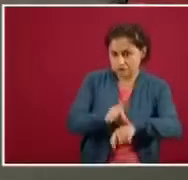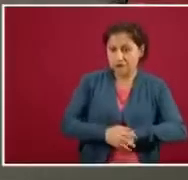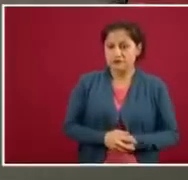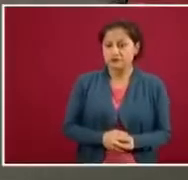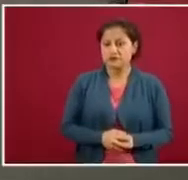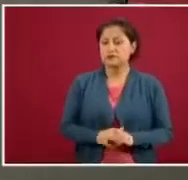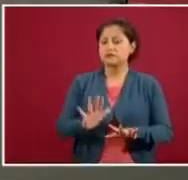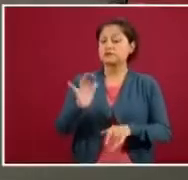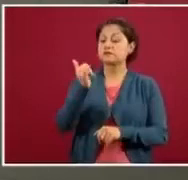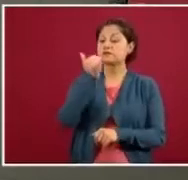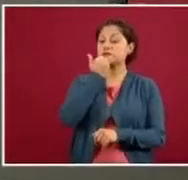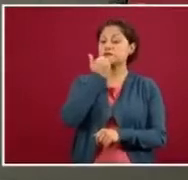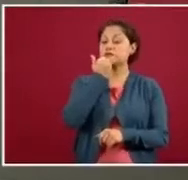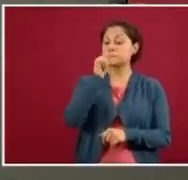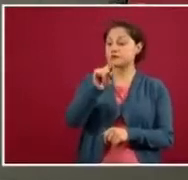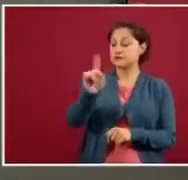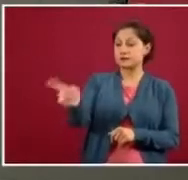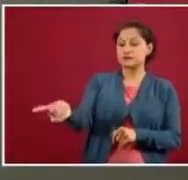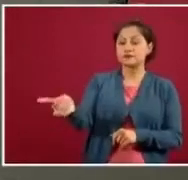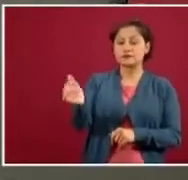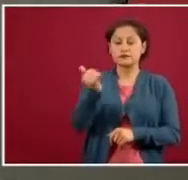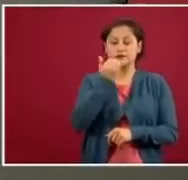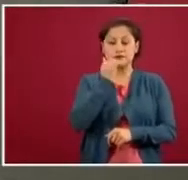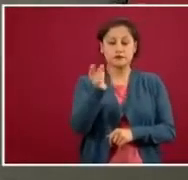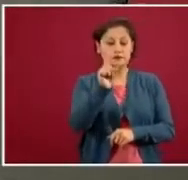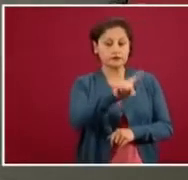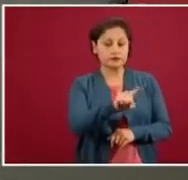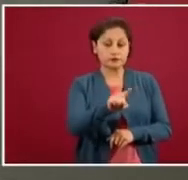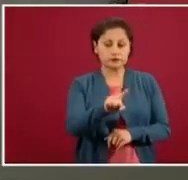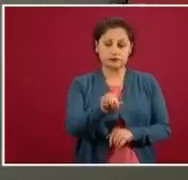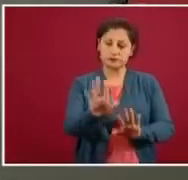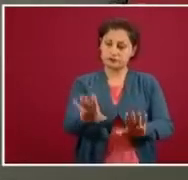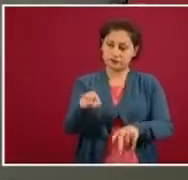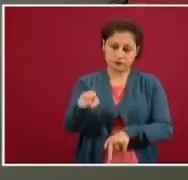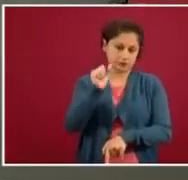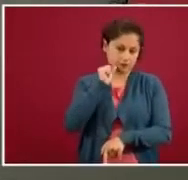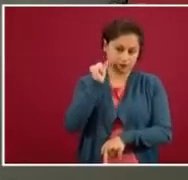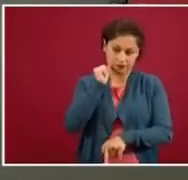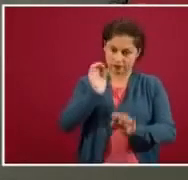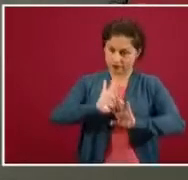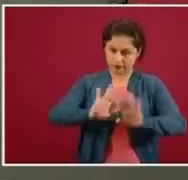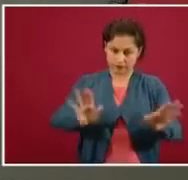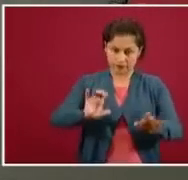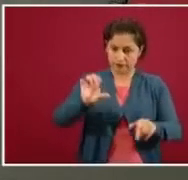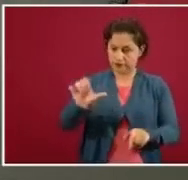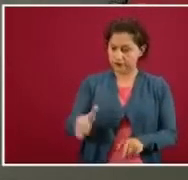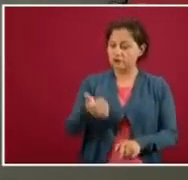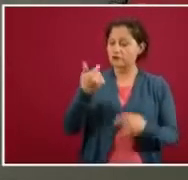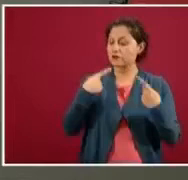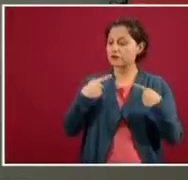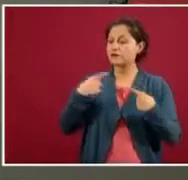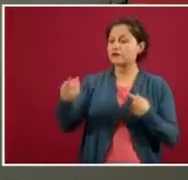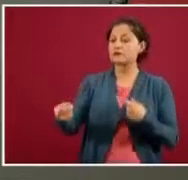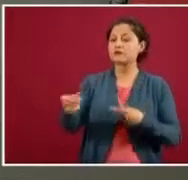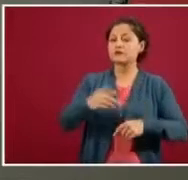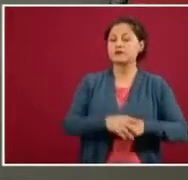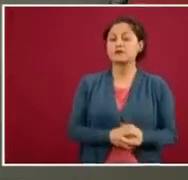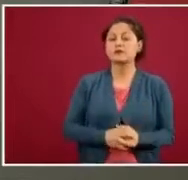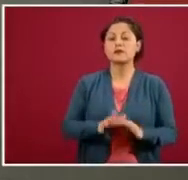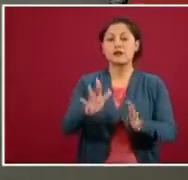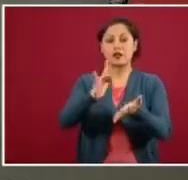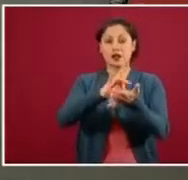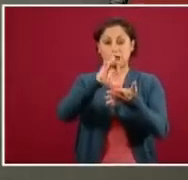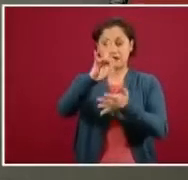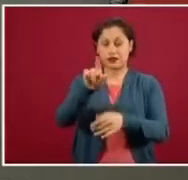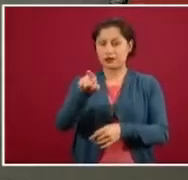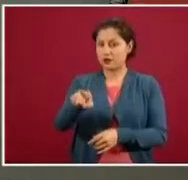No, perdón, no, estaba usted. Estaba usted no, porque ayer ya habló, y la compañera de blanco y usted. Gracias. El